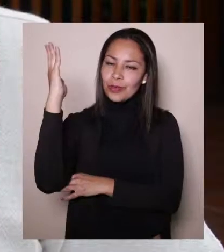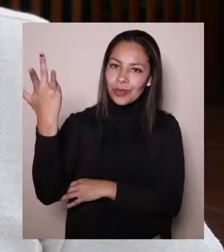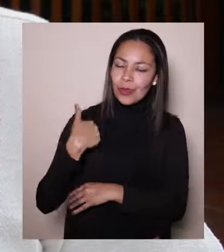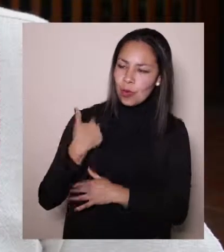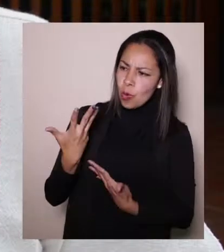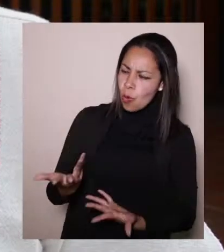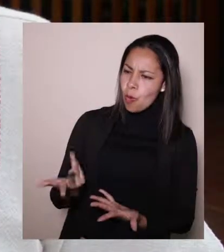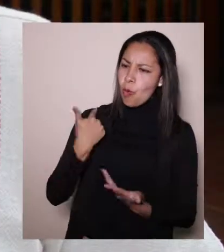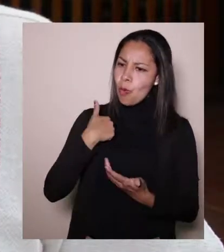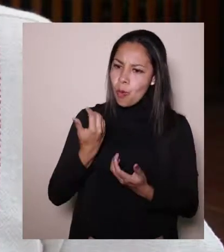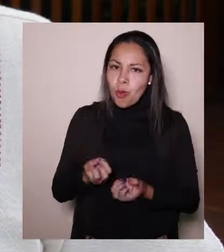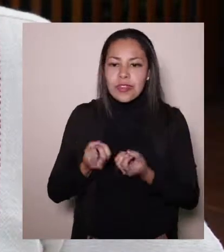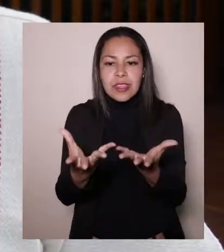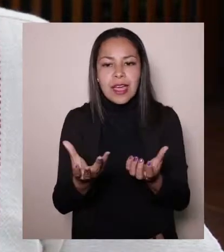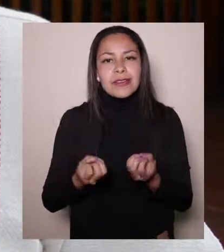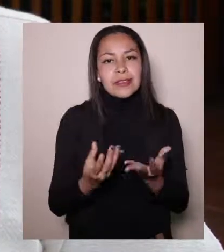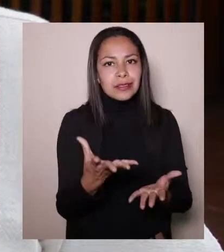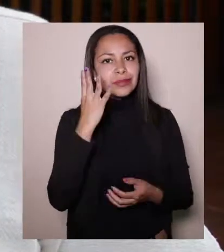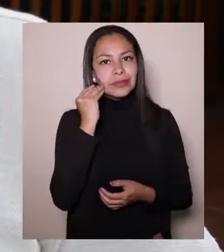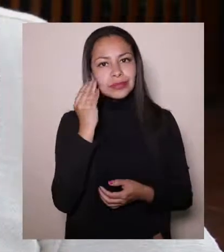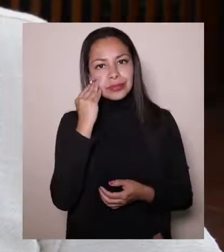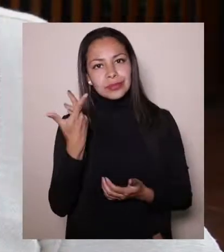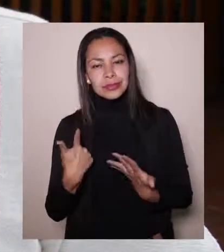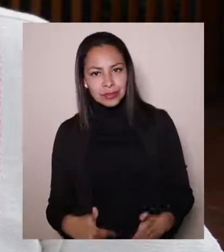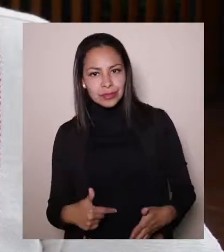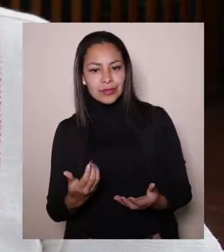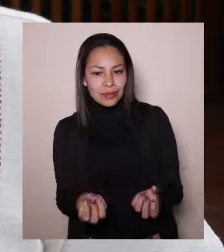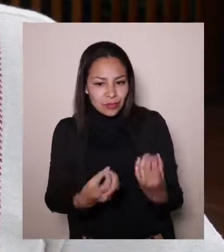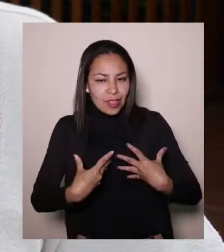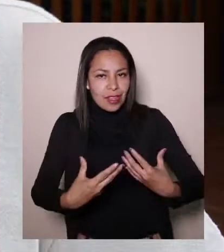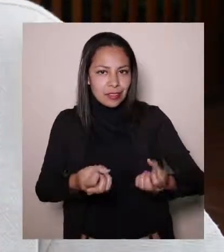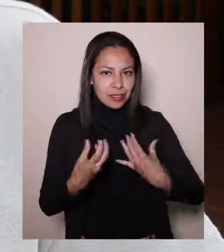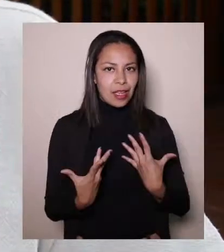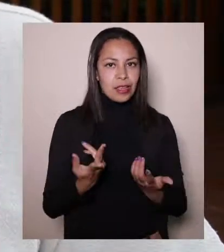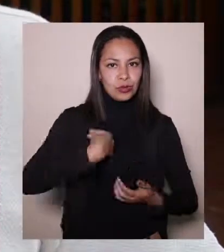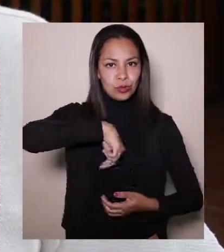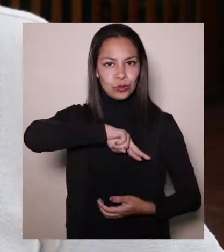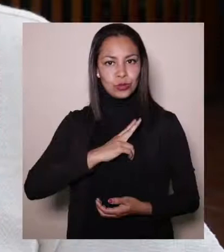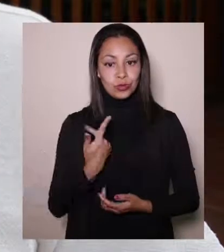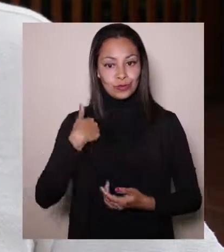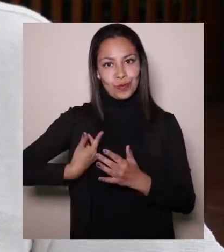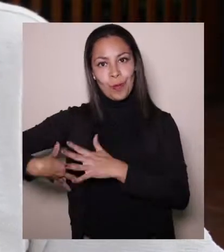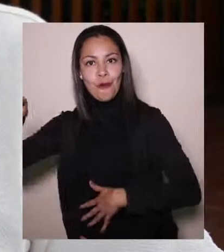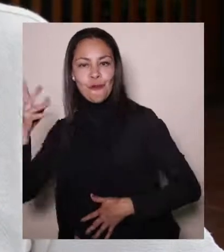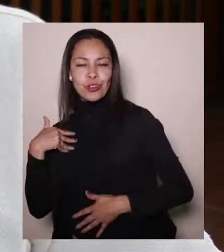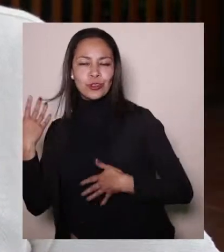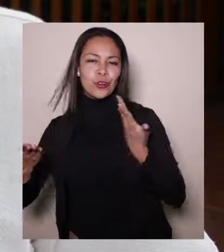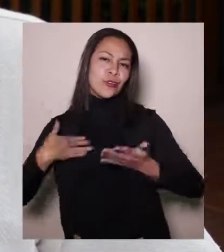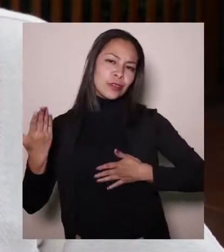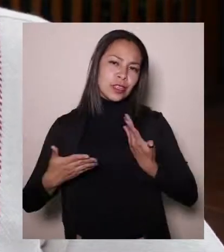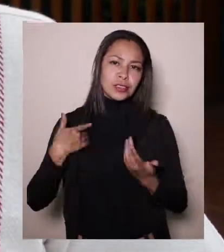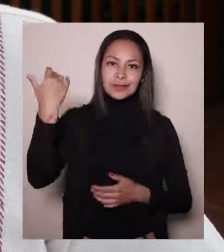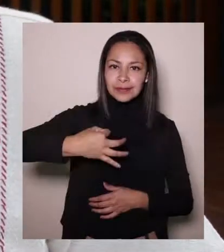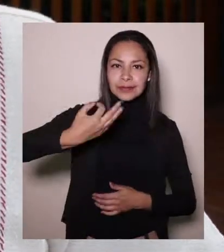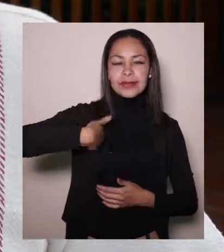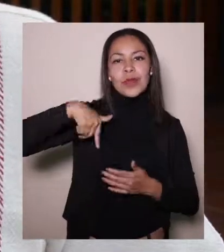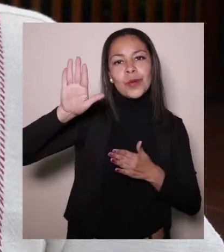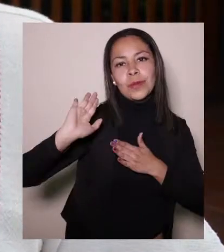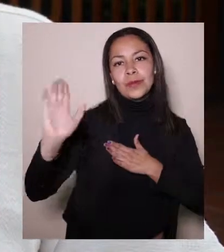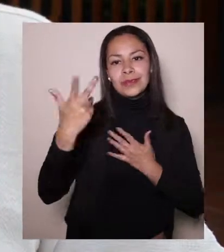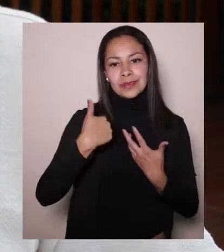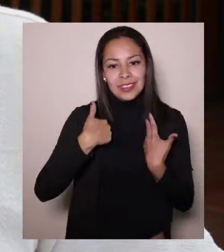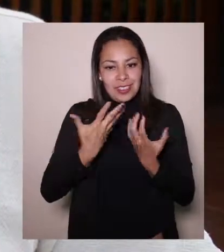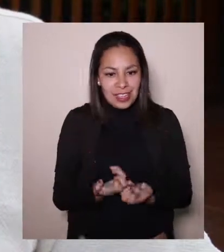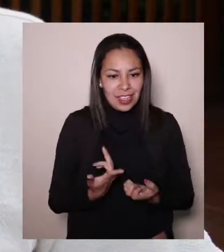Los exponentes y las comunidades que hemos tenido la experiencia de conocer han sido muy enriquecedoras para nosotros, así que yo me voy muy contento y